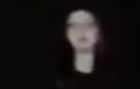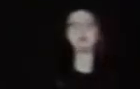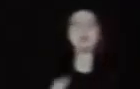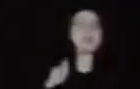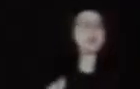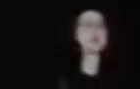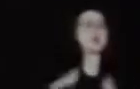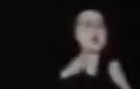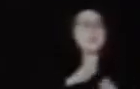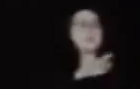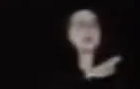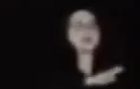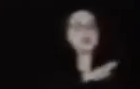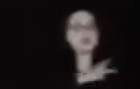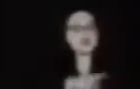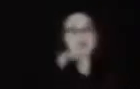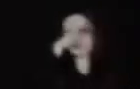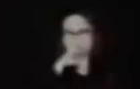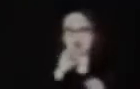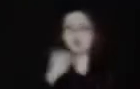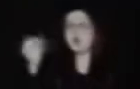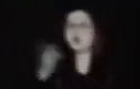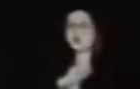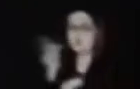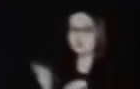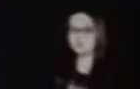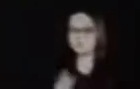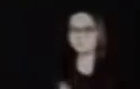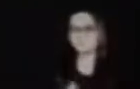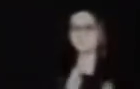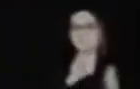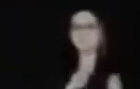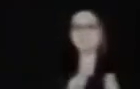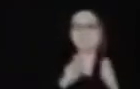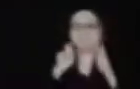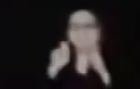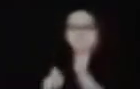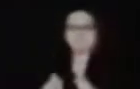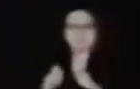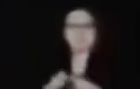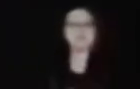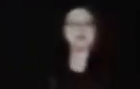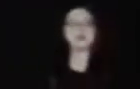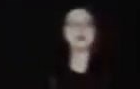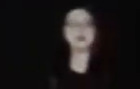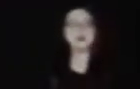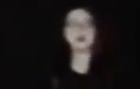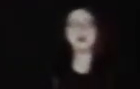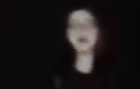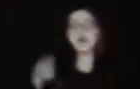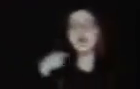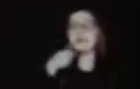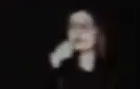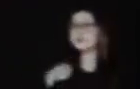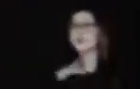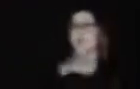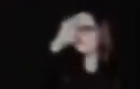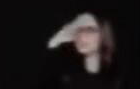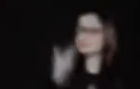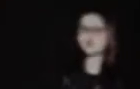particulares, nacionales y extranjeros. No se trata, como antes, de actos